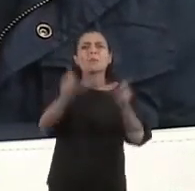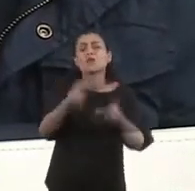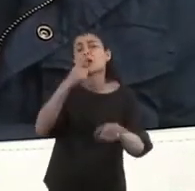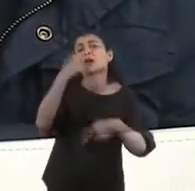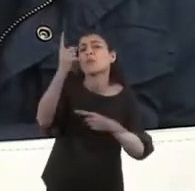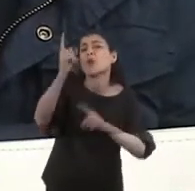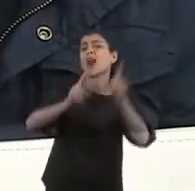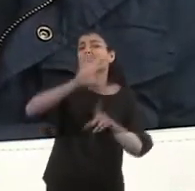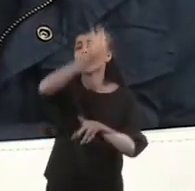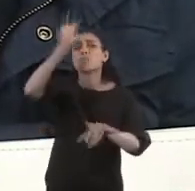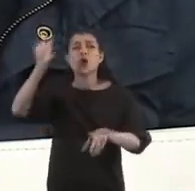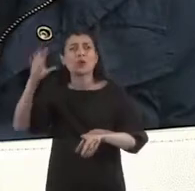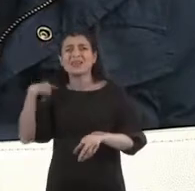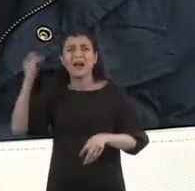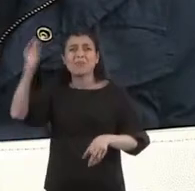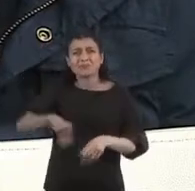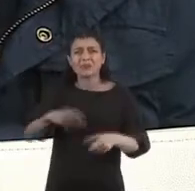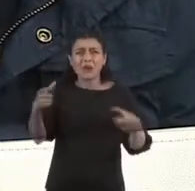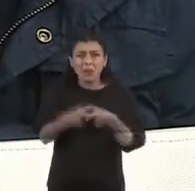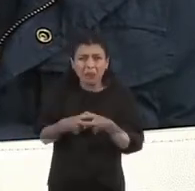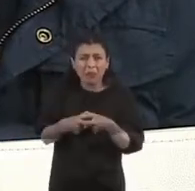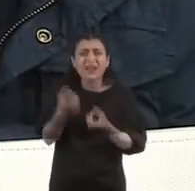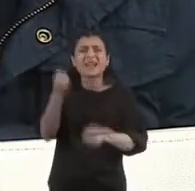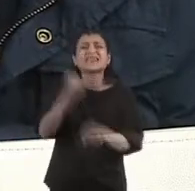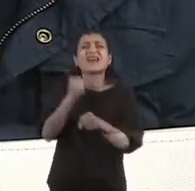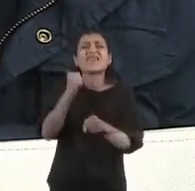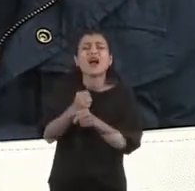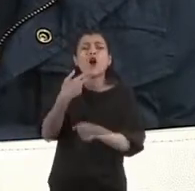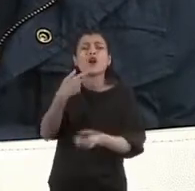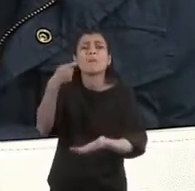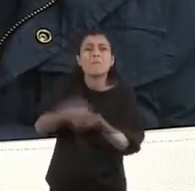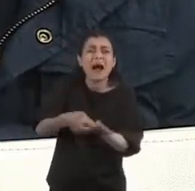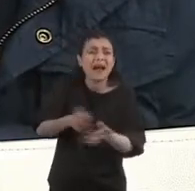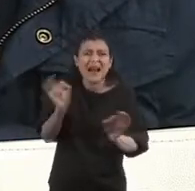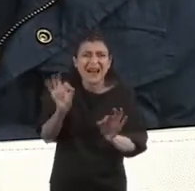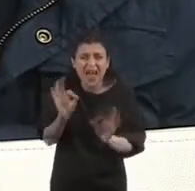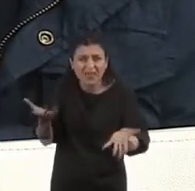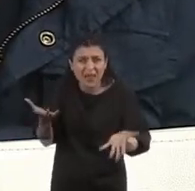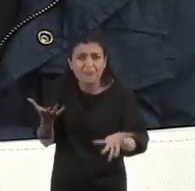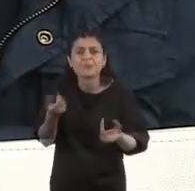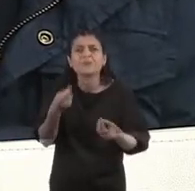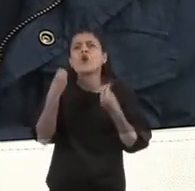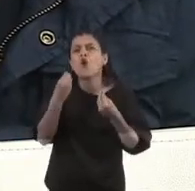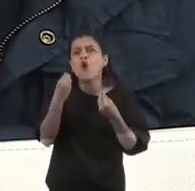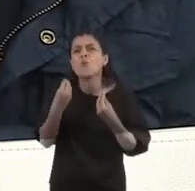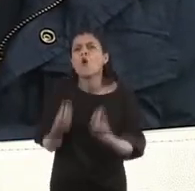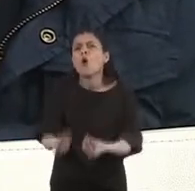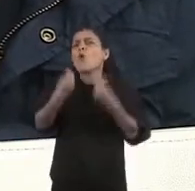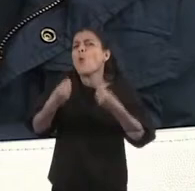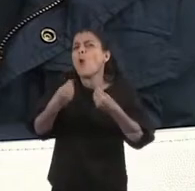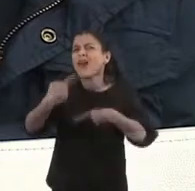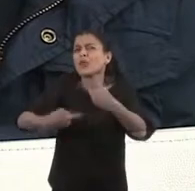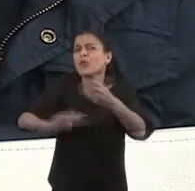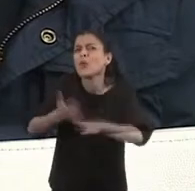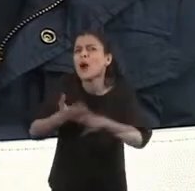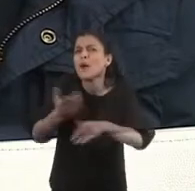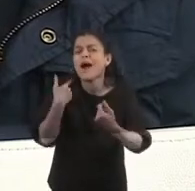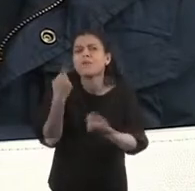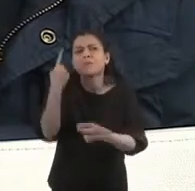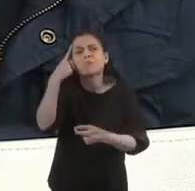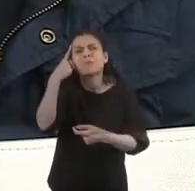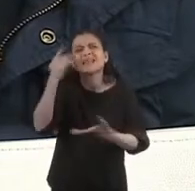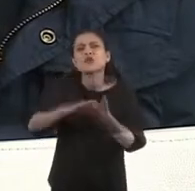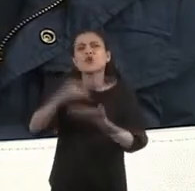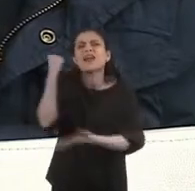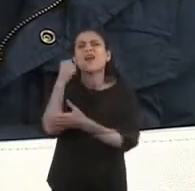que incluso no llegan. Son poquísimos los trabajadores que están incluidos. ¿Cómo, cuándo y de qué modo va a ser ese crecimiento que